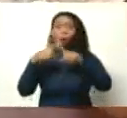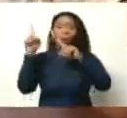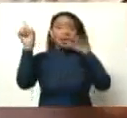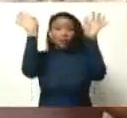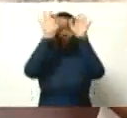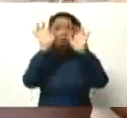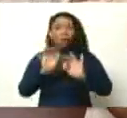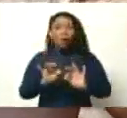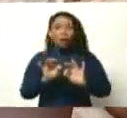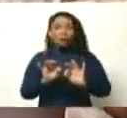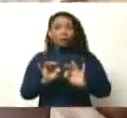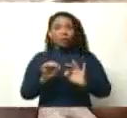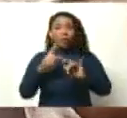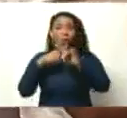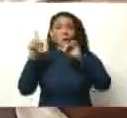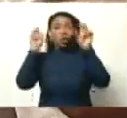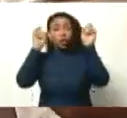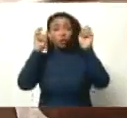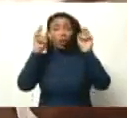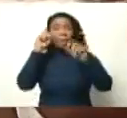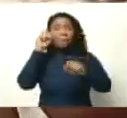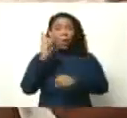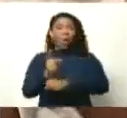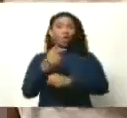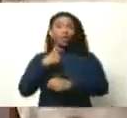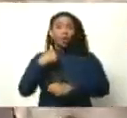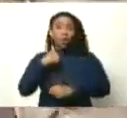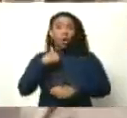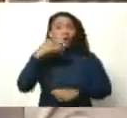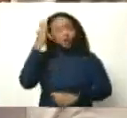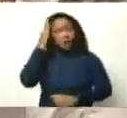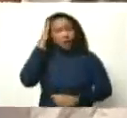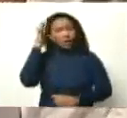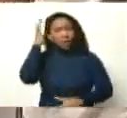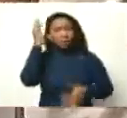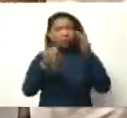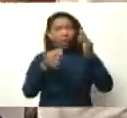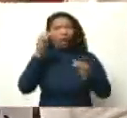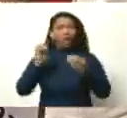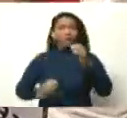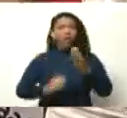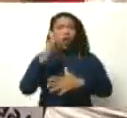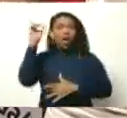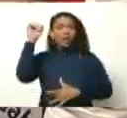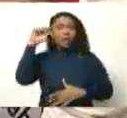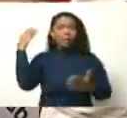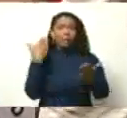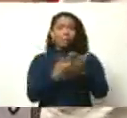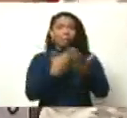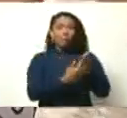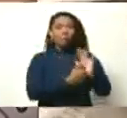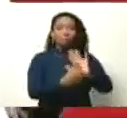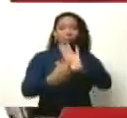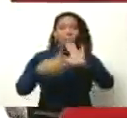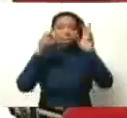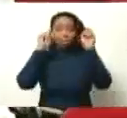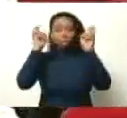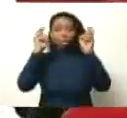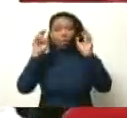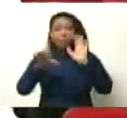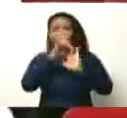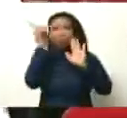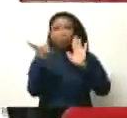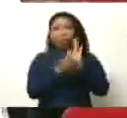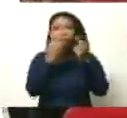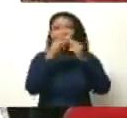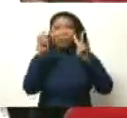forma, ni hay otro dictamen que no sea que ese tribunal de Florida certifique la condición de diplomático de paz